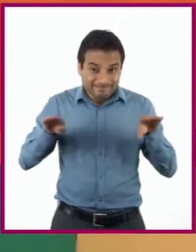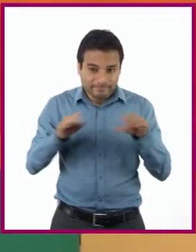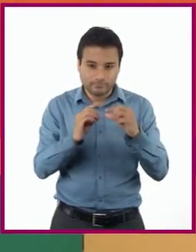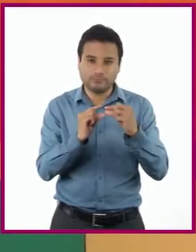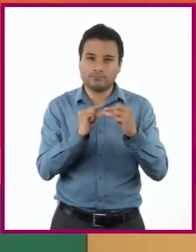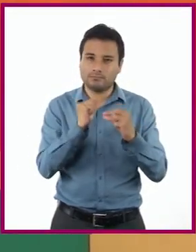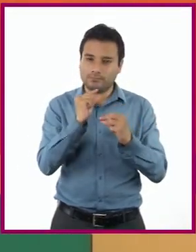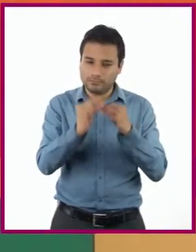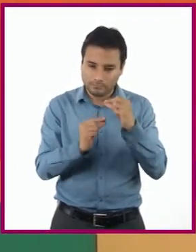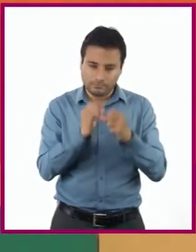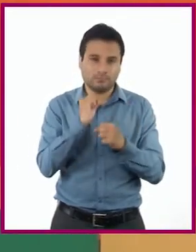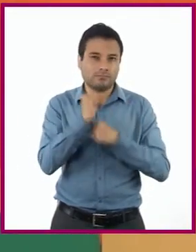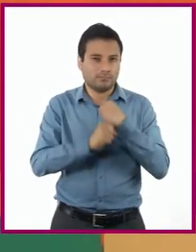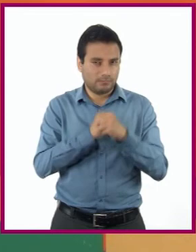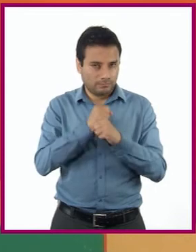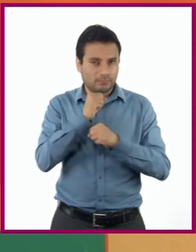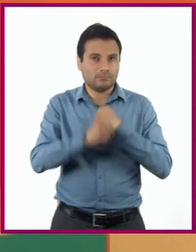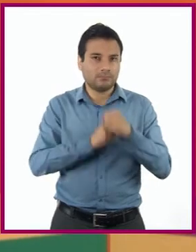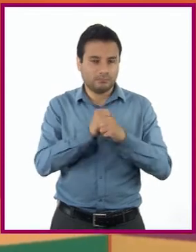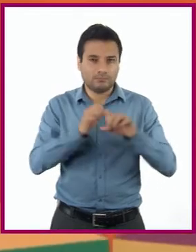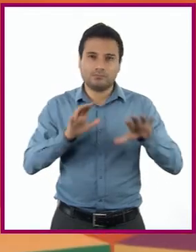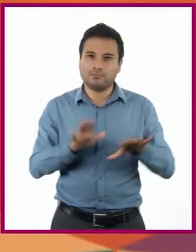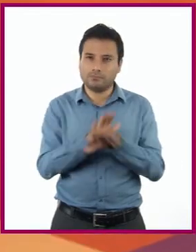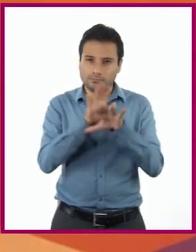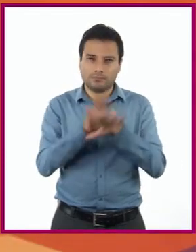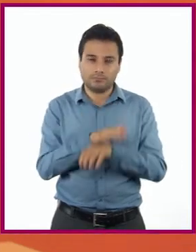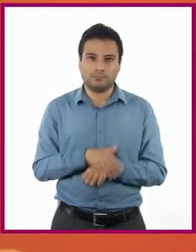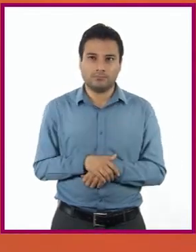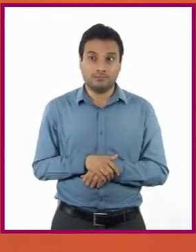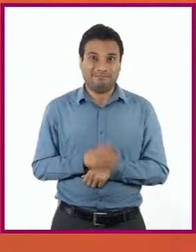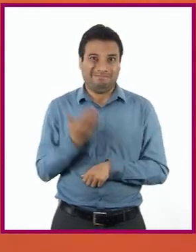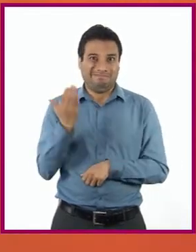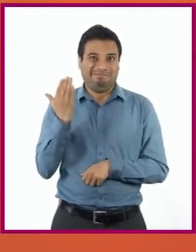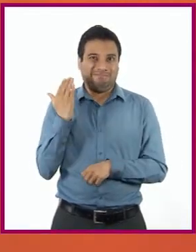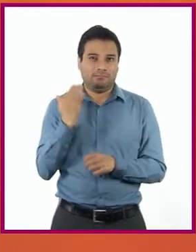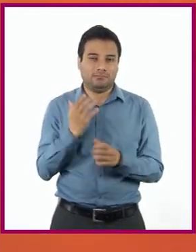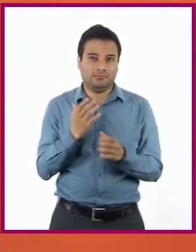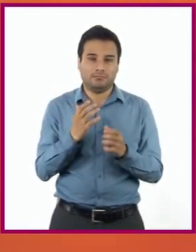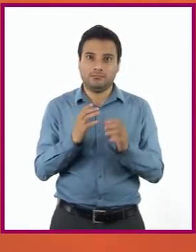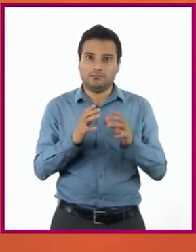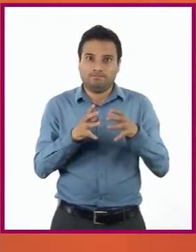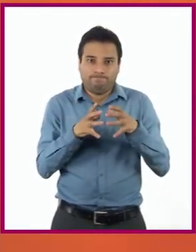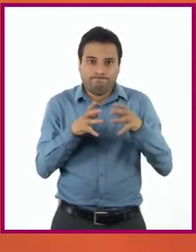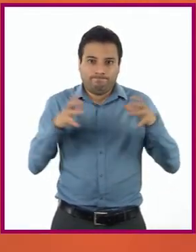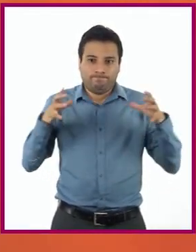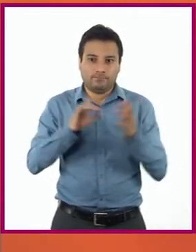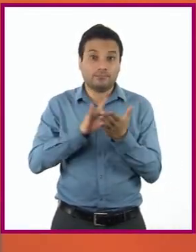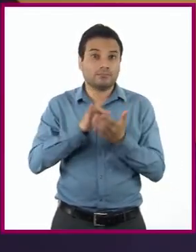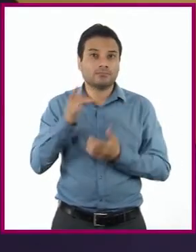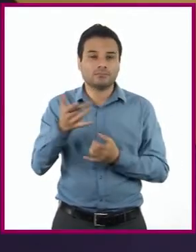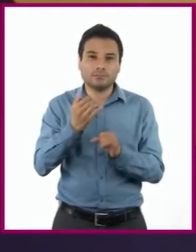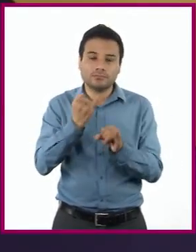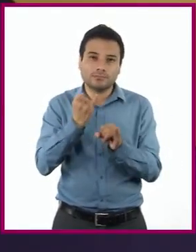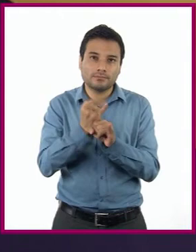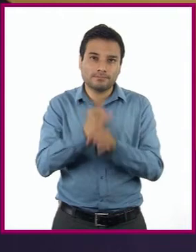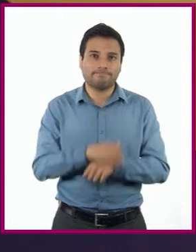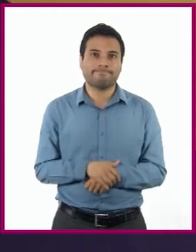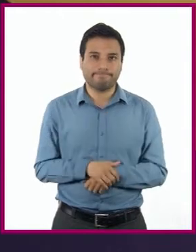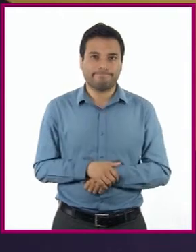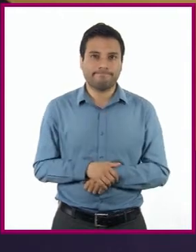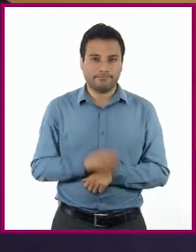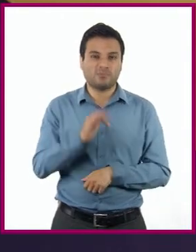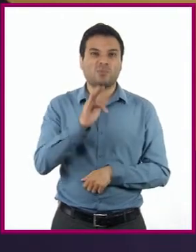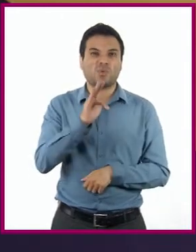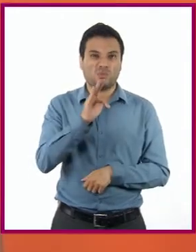años. Últimamente se ha potenciado mucho debido al Internet y a la facilidad que tiene de